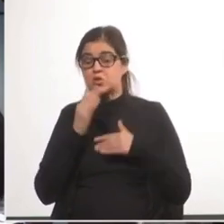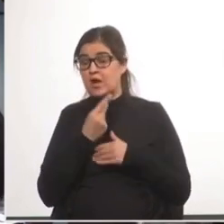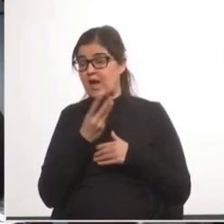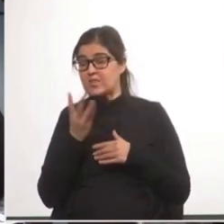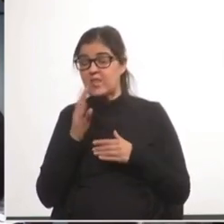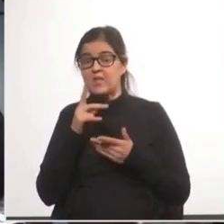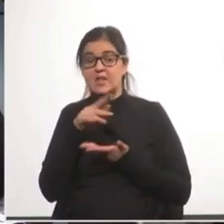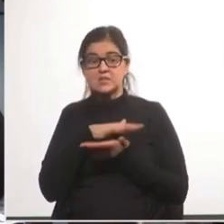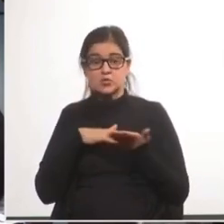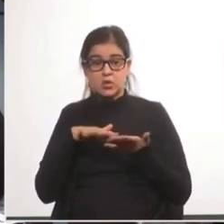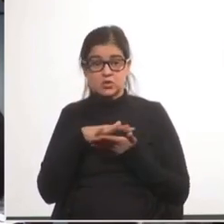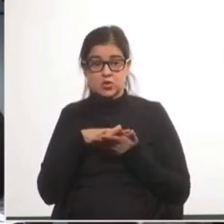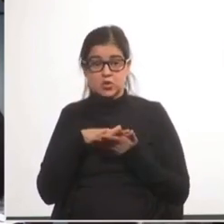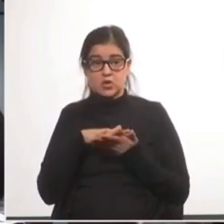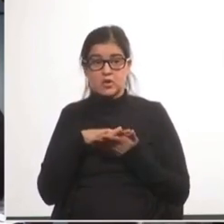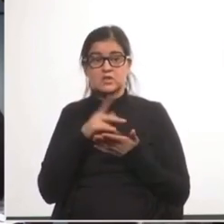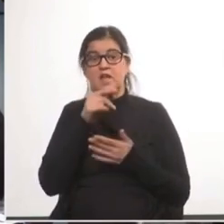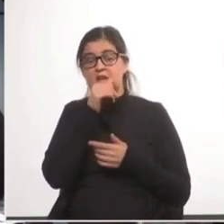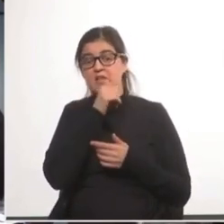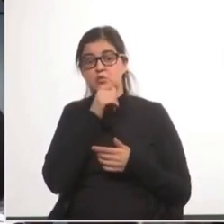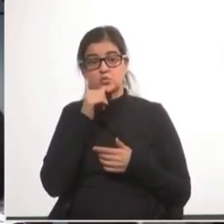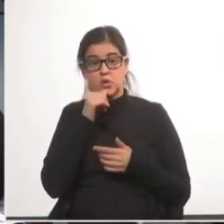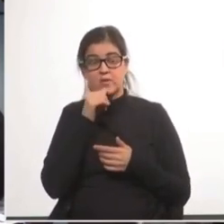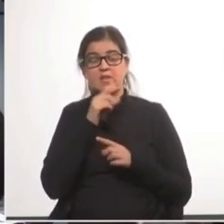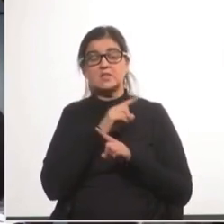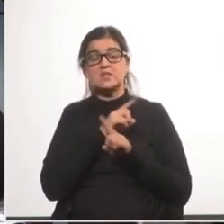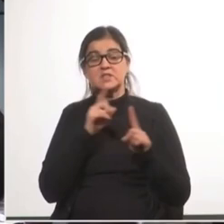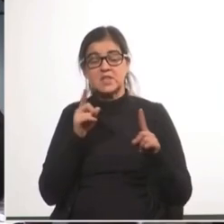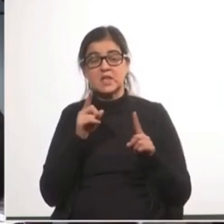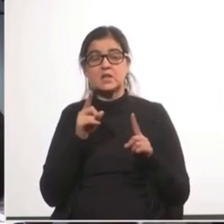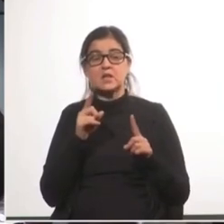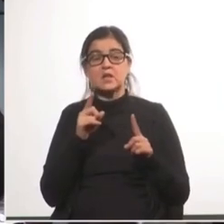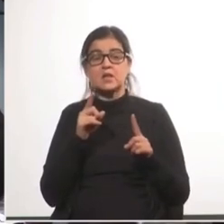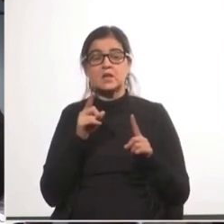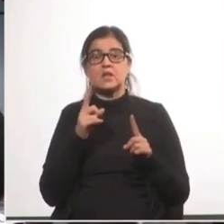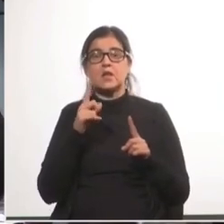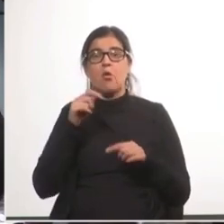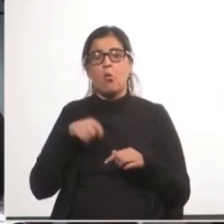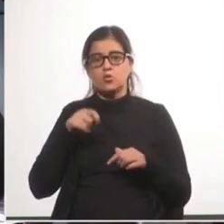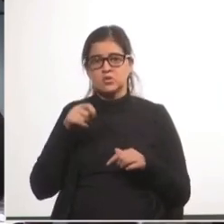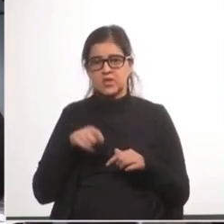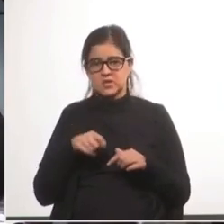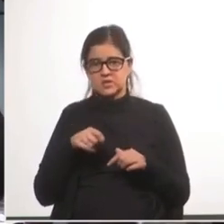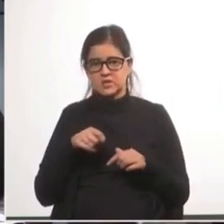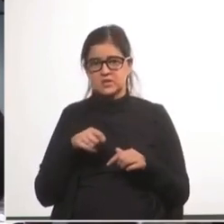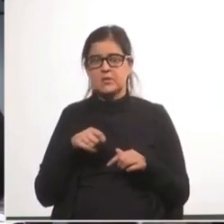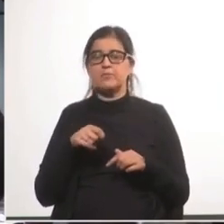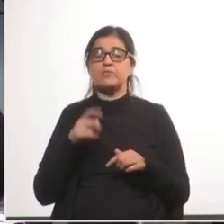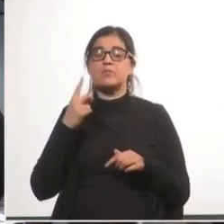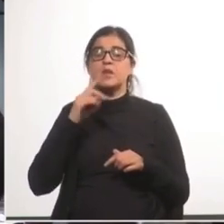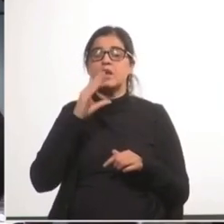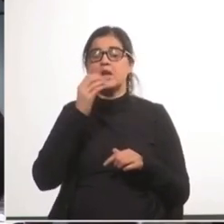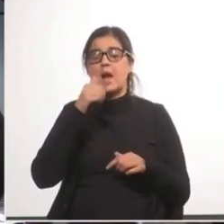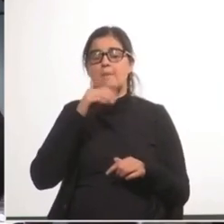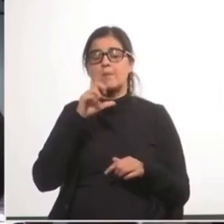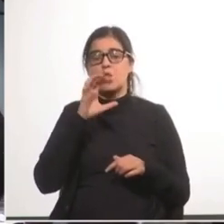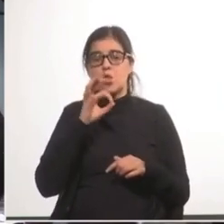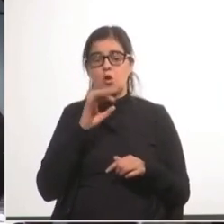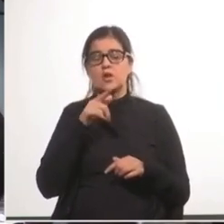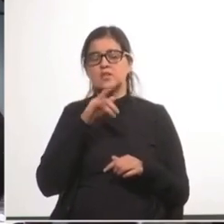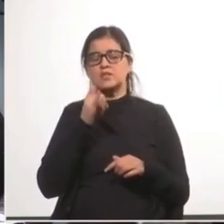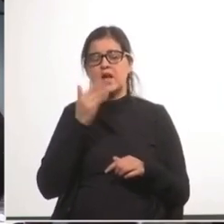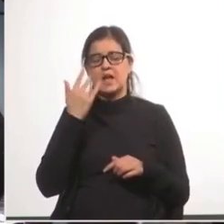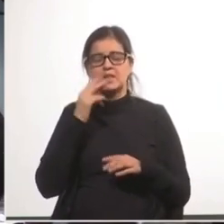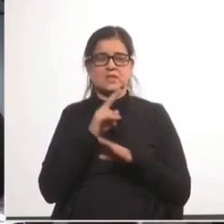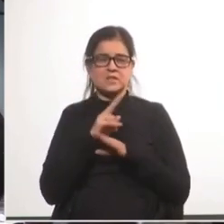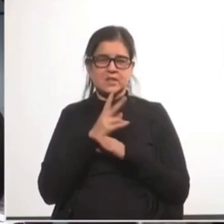de las situaciones se resuelven sin llegar a la justicia. Carolina Camilo, la defensora de